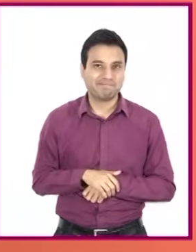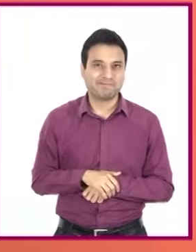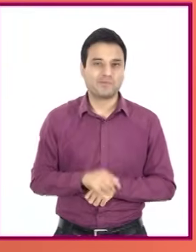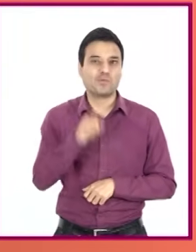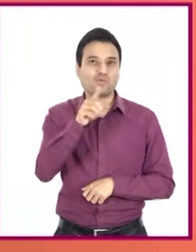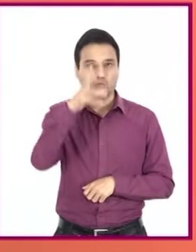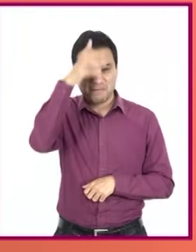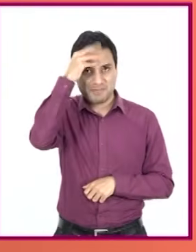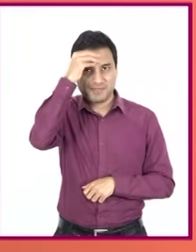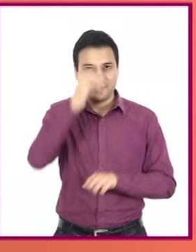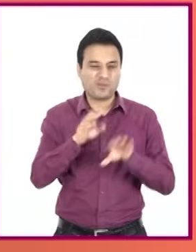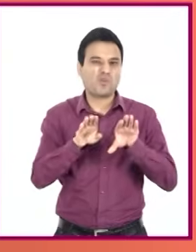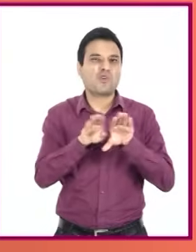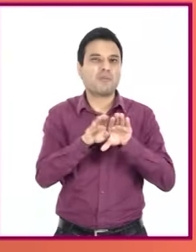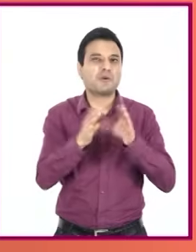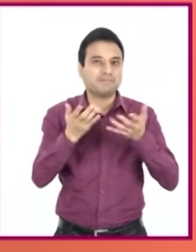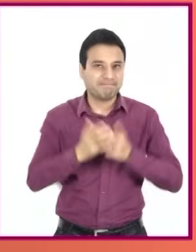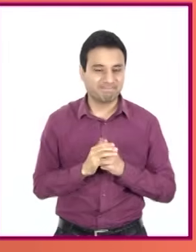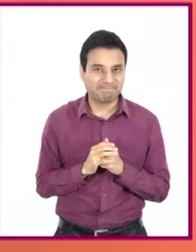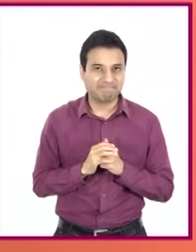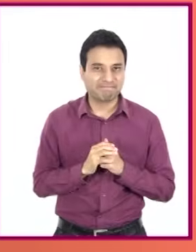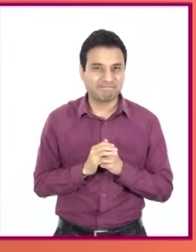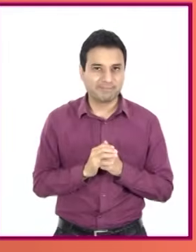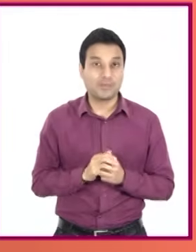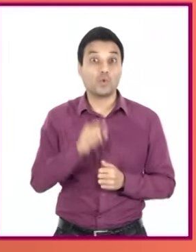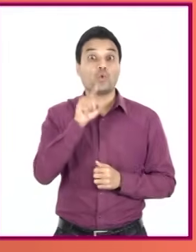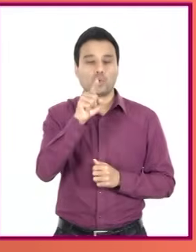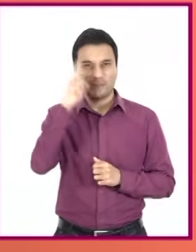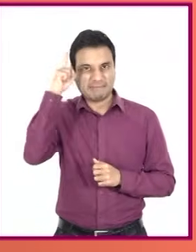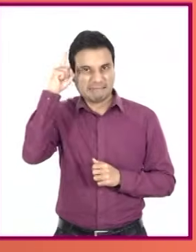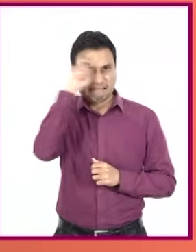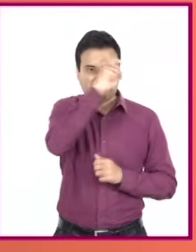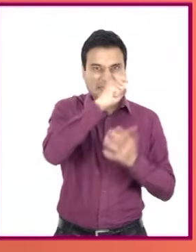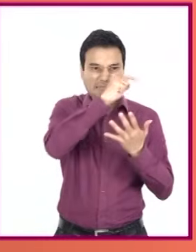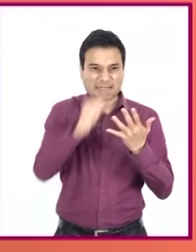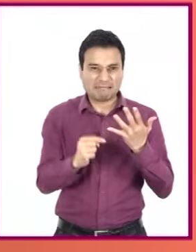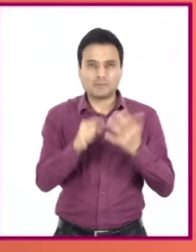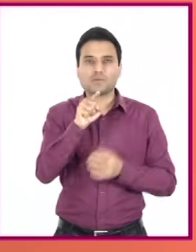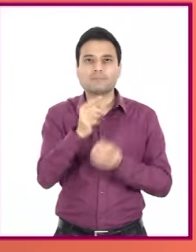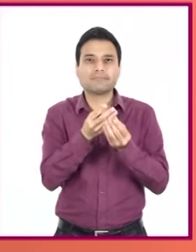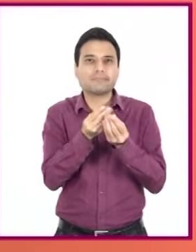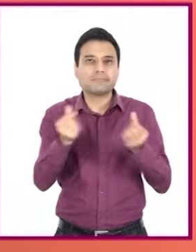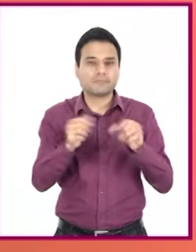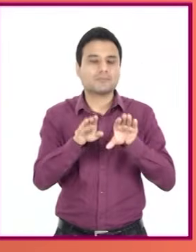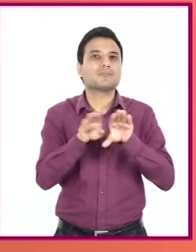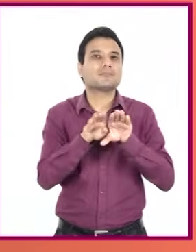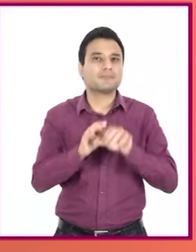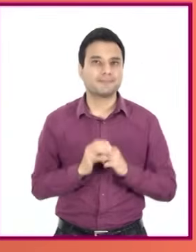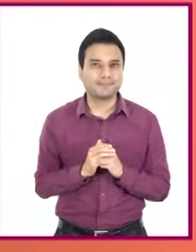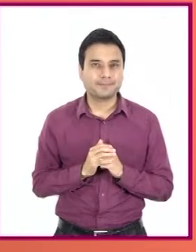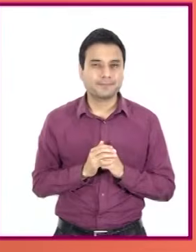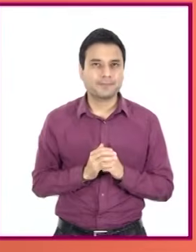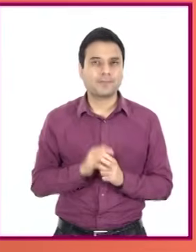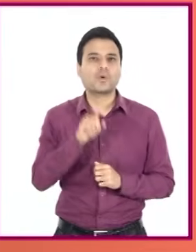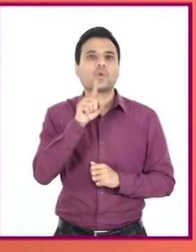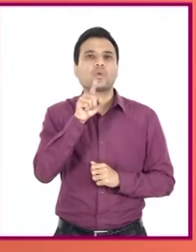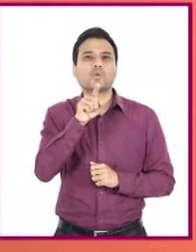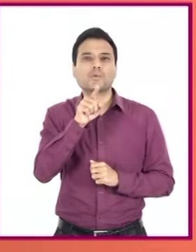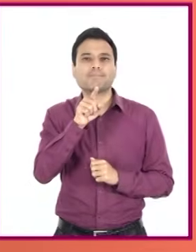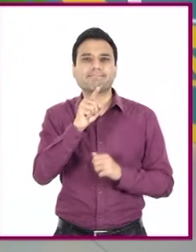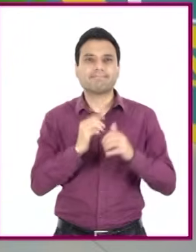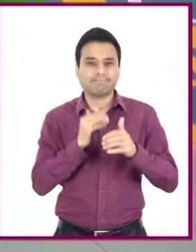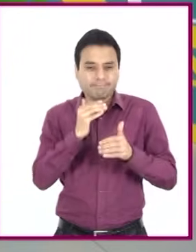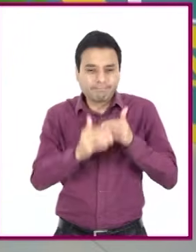¿Cómo lo aprendieron? ¿Qué dificultades se presentaron y cómo lo resolvieron? ¿Cómo mejorarían su